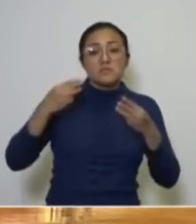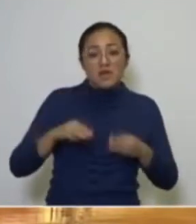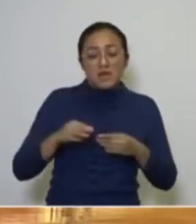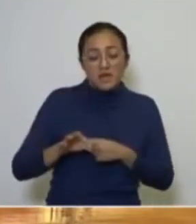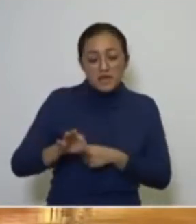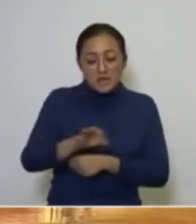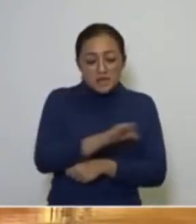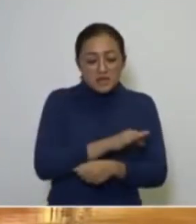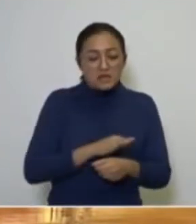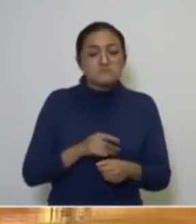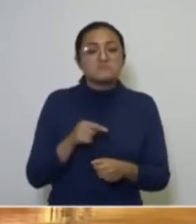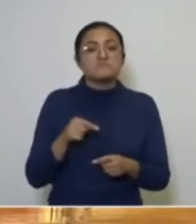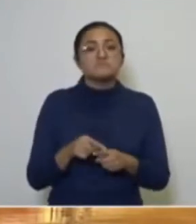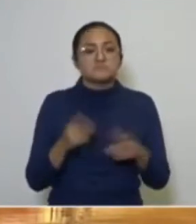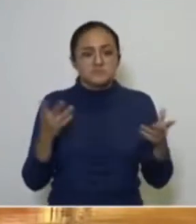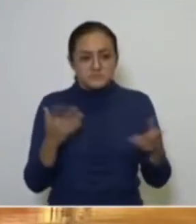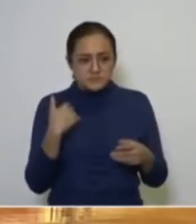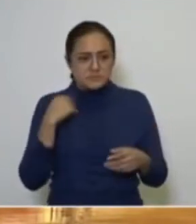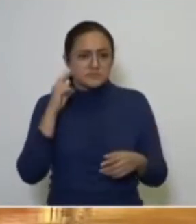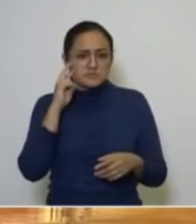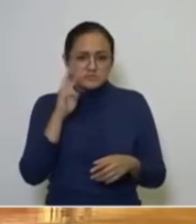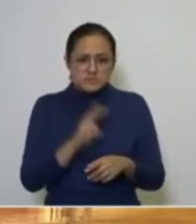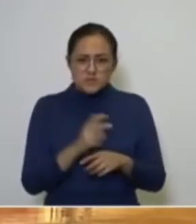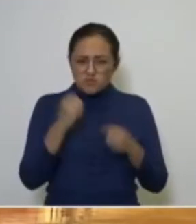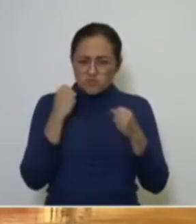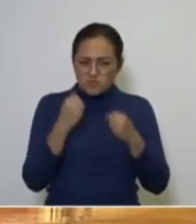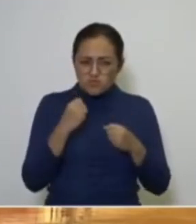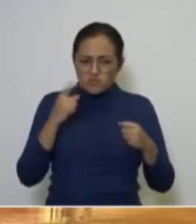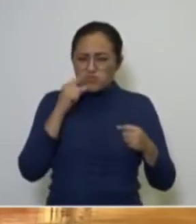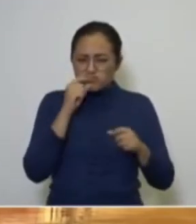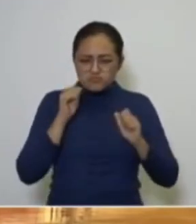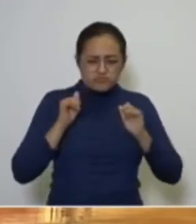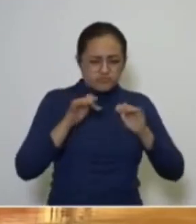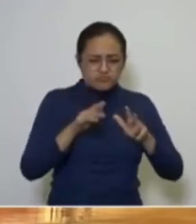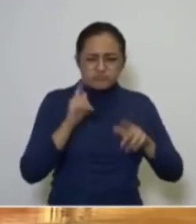y se hicieron operativos muy fuertes